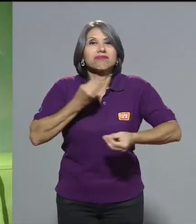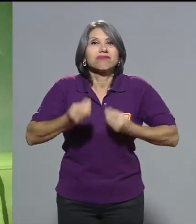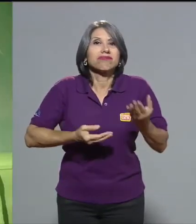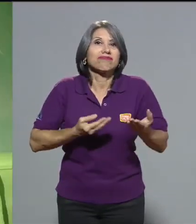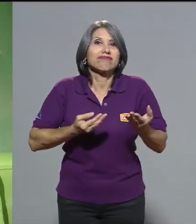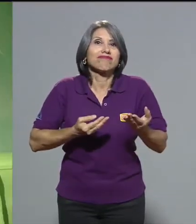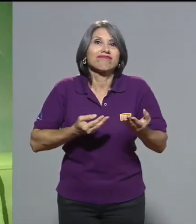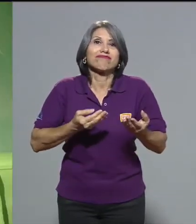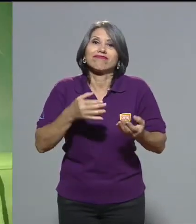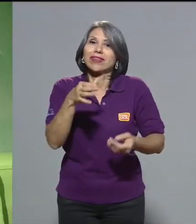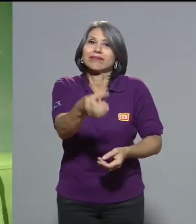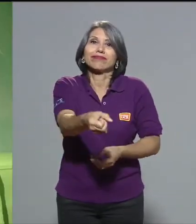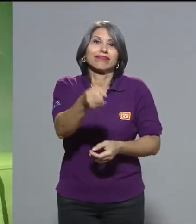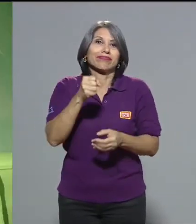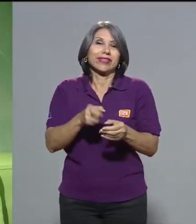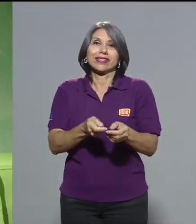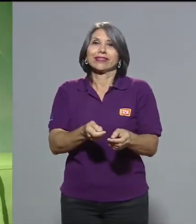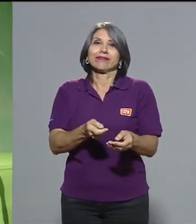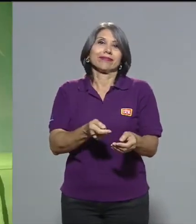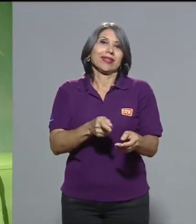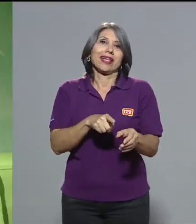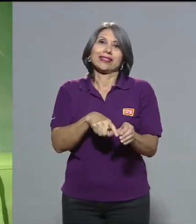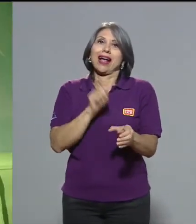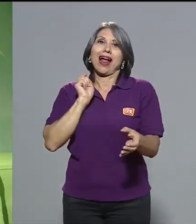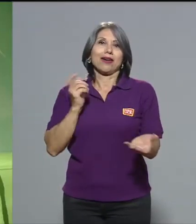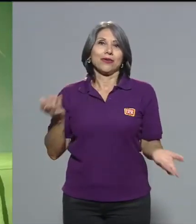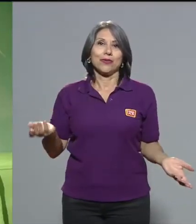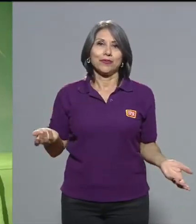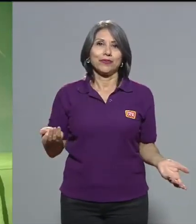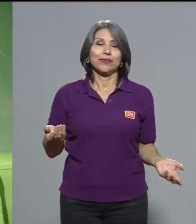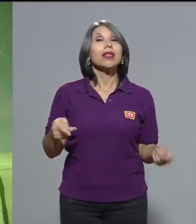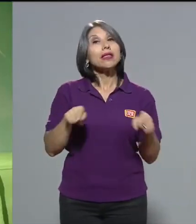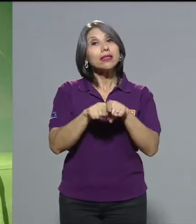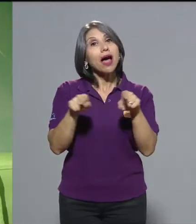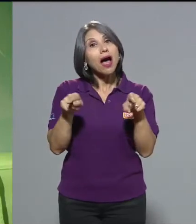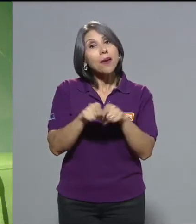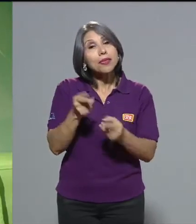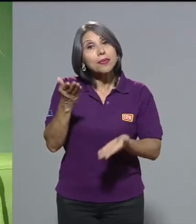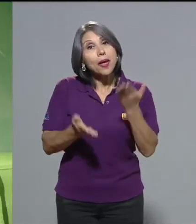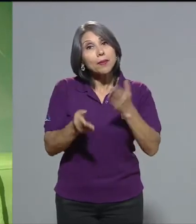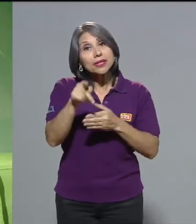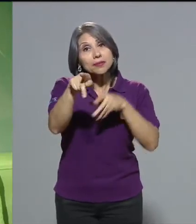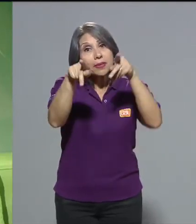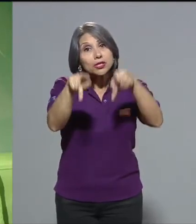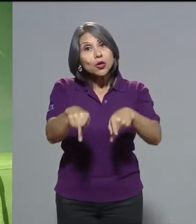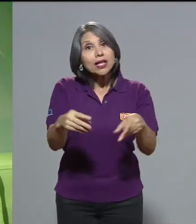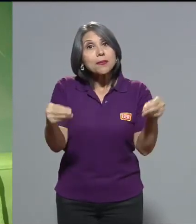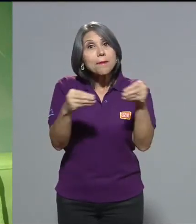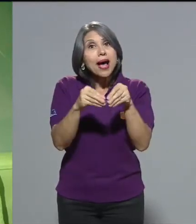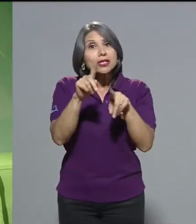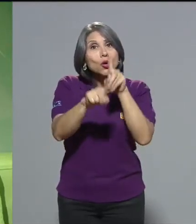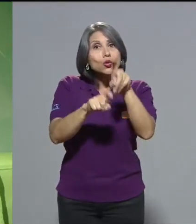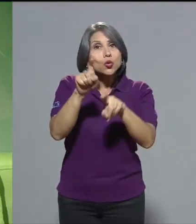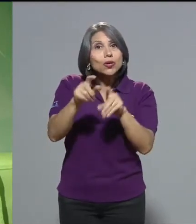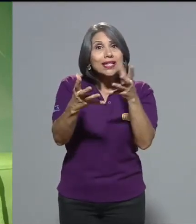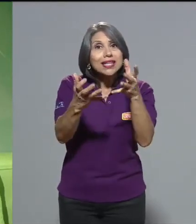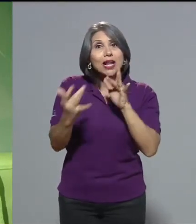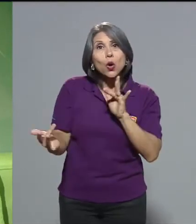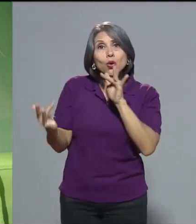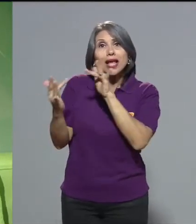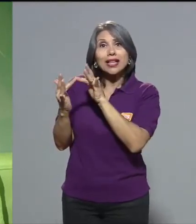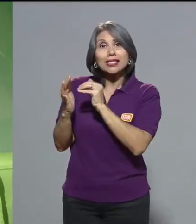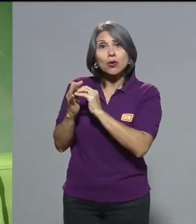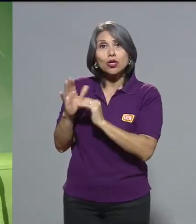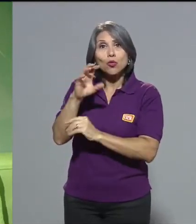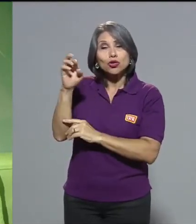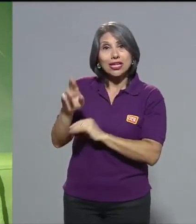también las personas que tengan más consultas, que quieran contactarse con Autismo Costa Rica, lo pueden hacer a través del